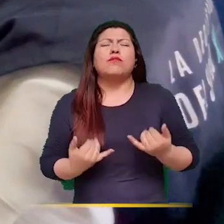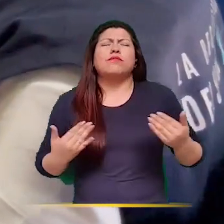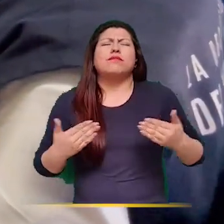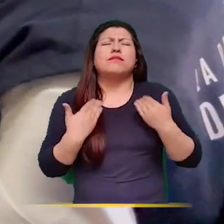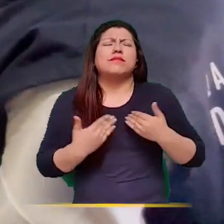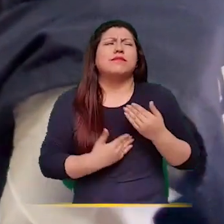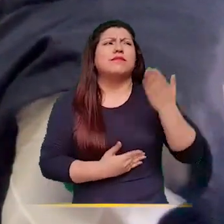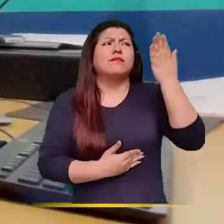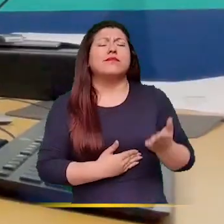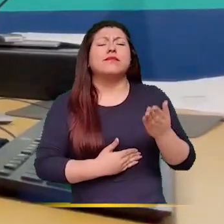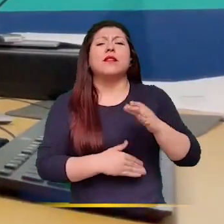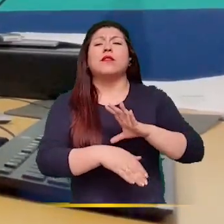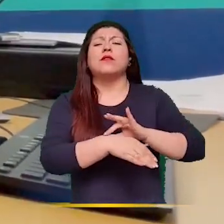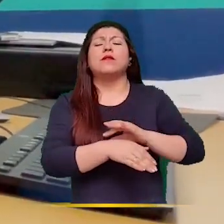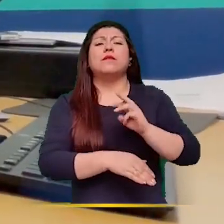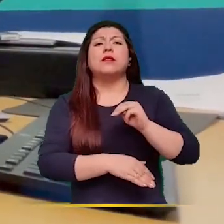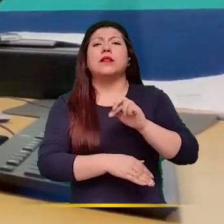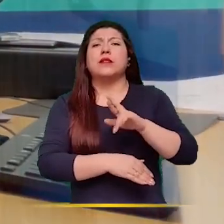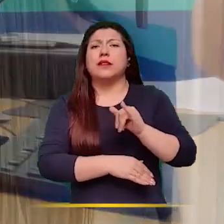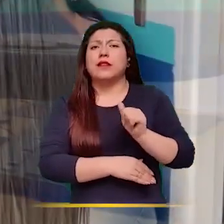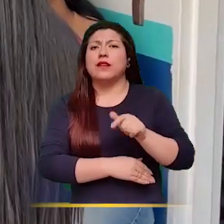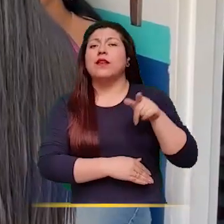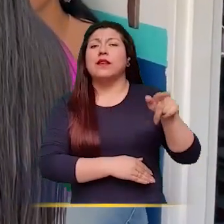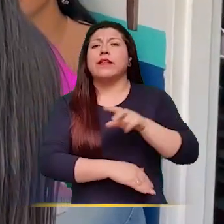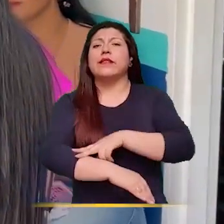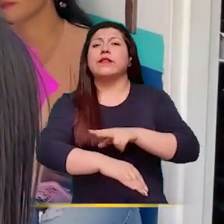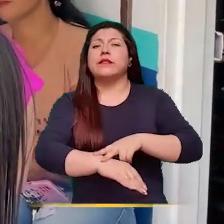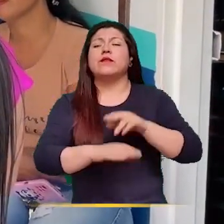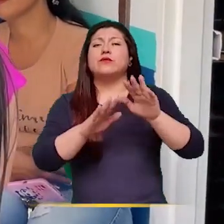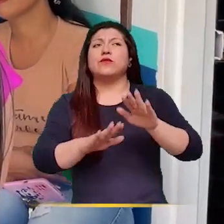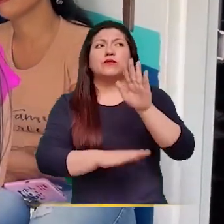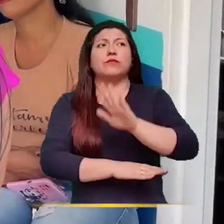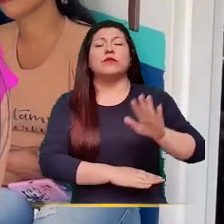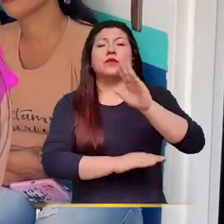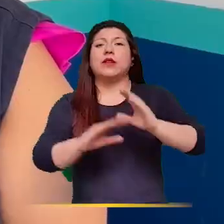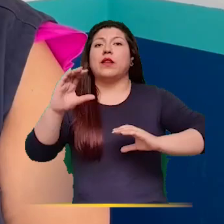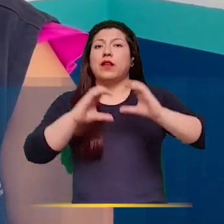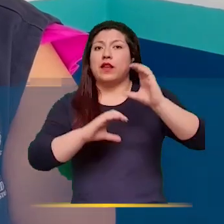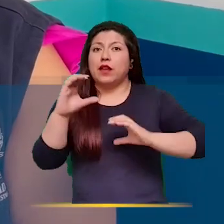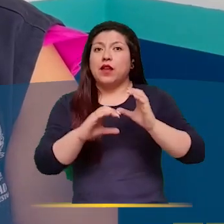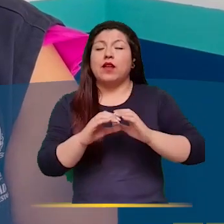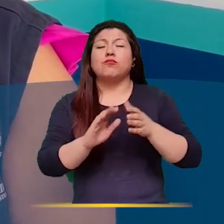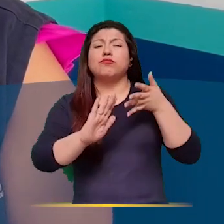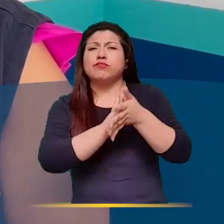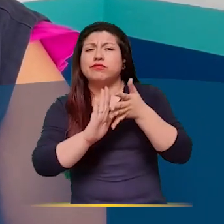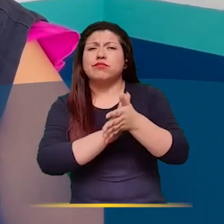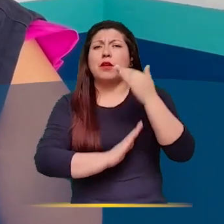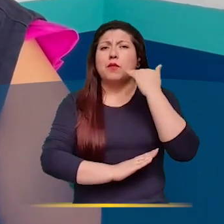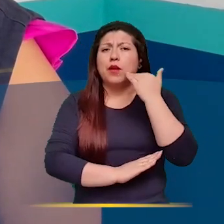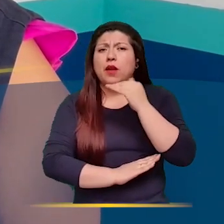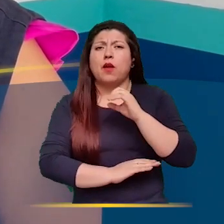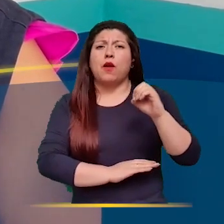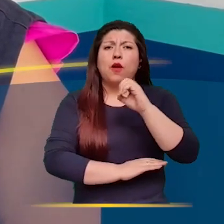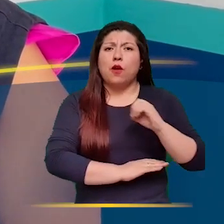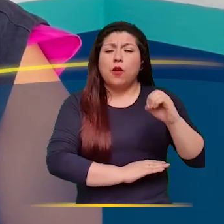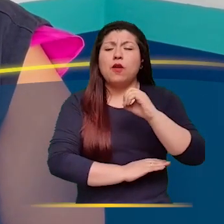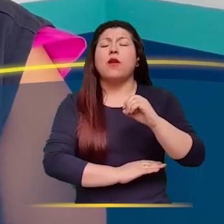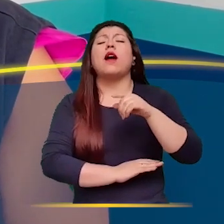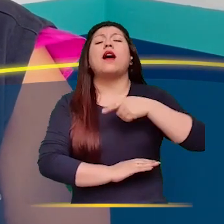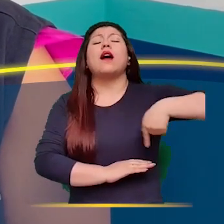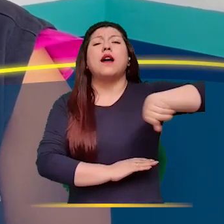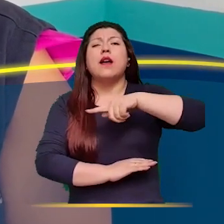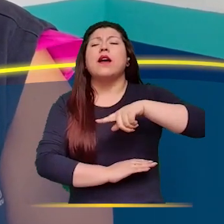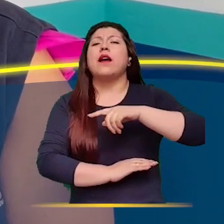Recibimos con alegría la visita de la doctora María Alejandra Salazar Rojas, delegada departamental del Cauca, para contarle a mujeres